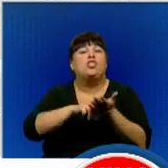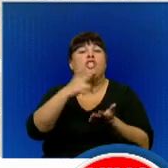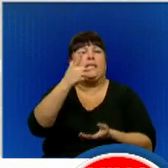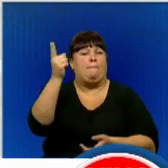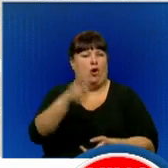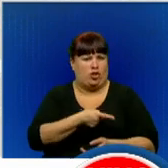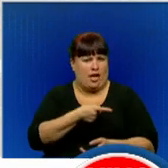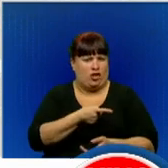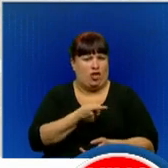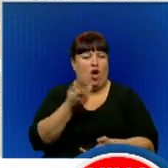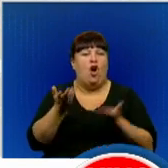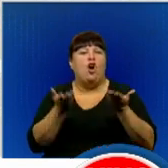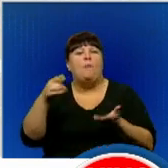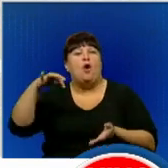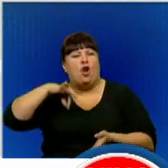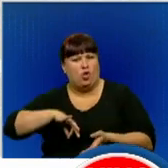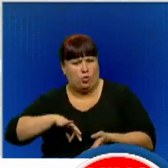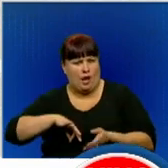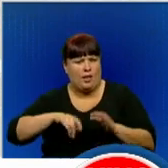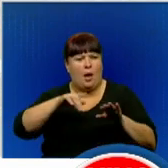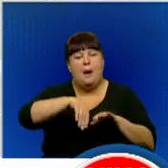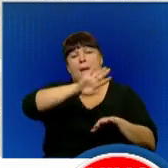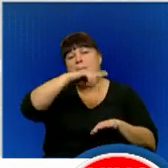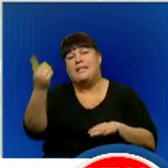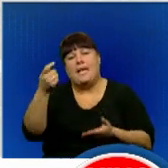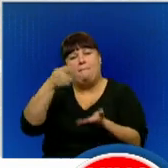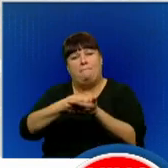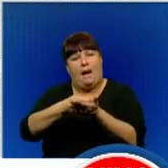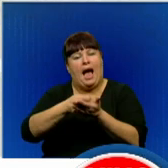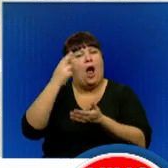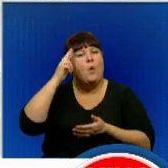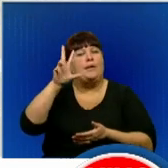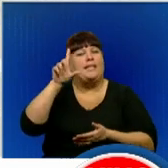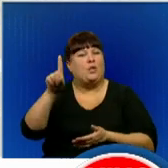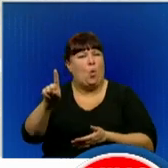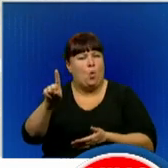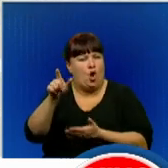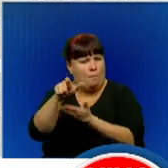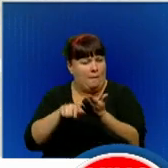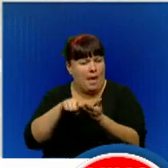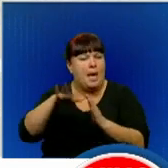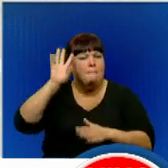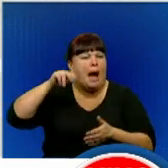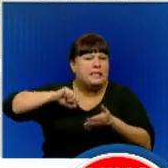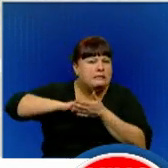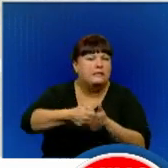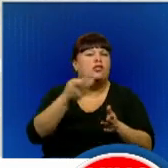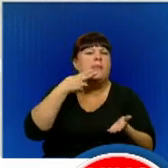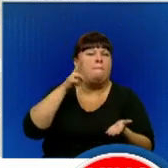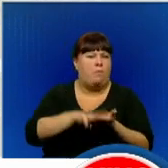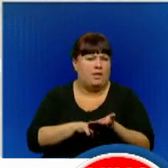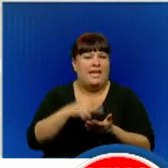sobre la nómina salarial por encima de lo que se paga en el formulario 931 mayor presión fiscal